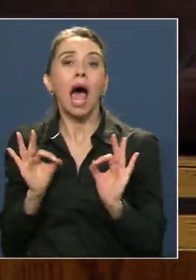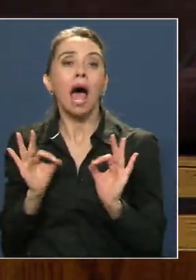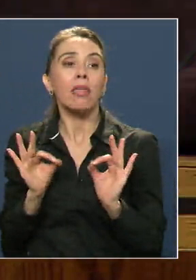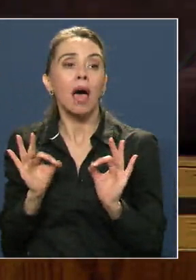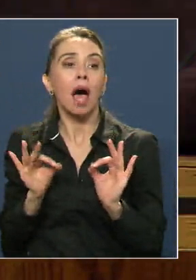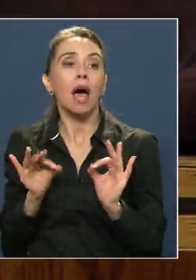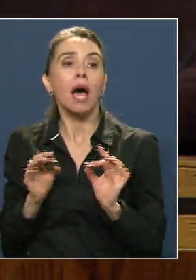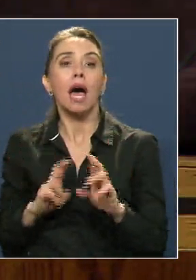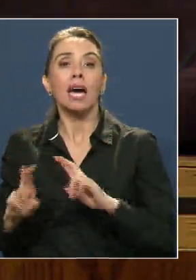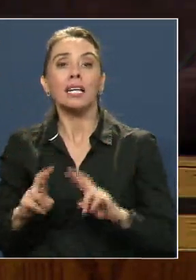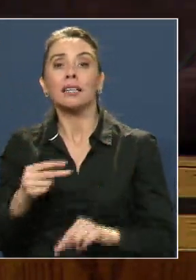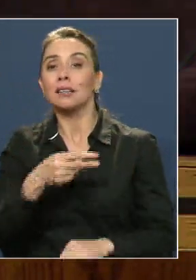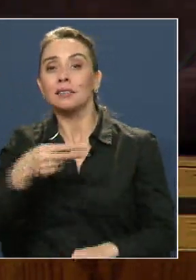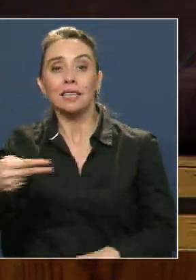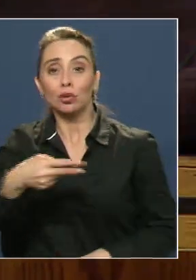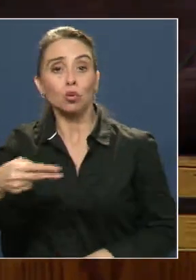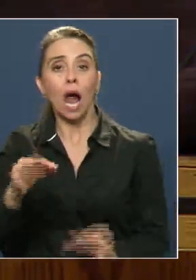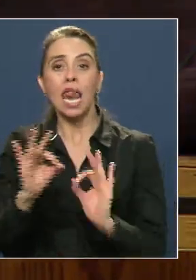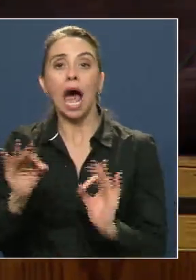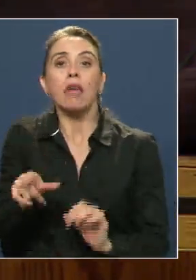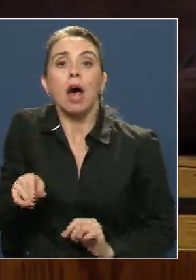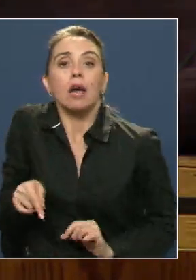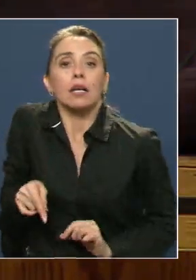a relaciones sexuales.